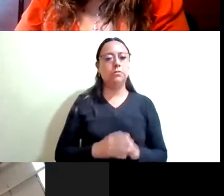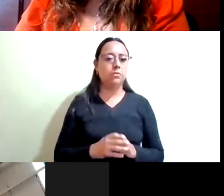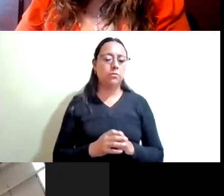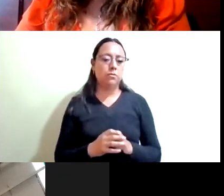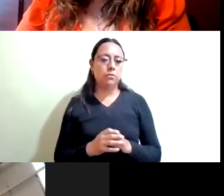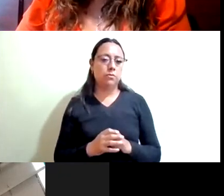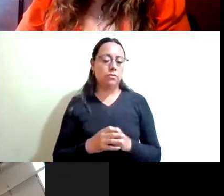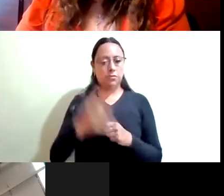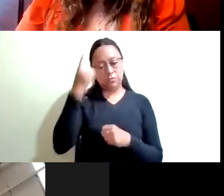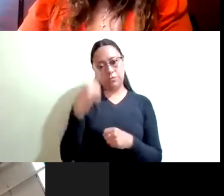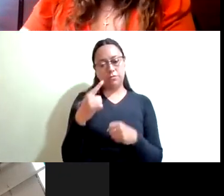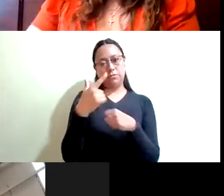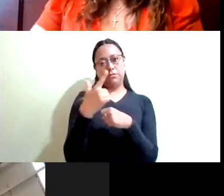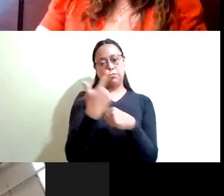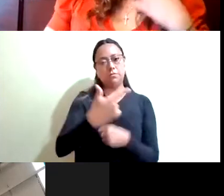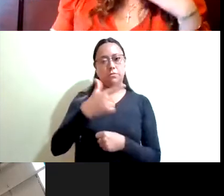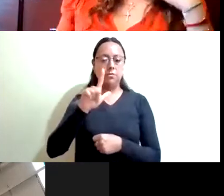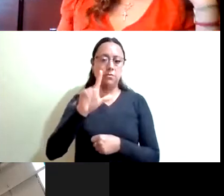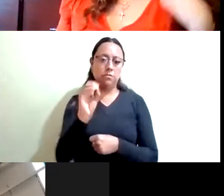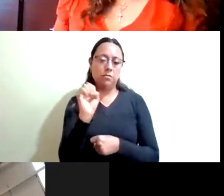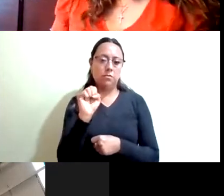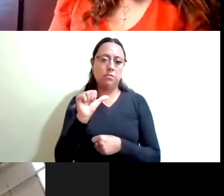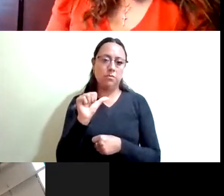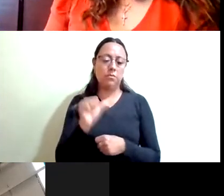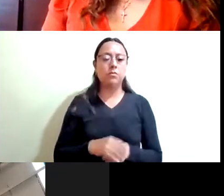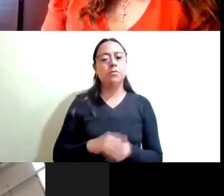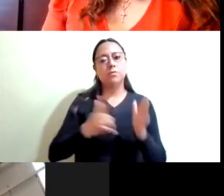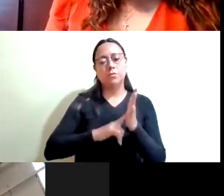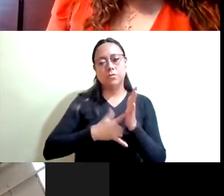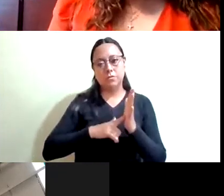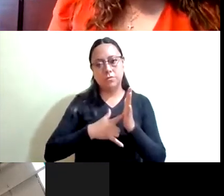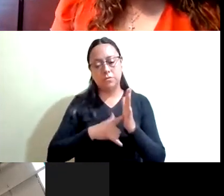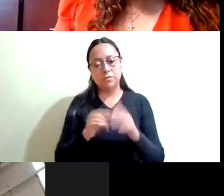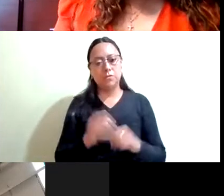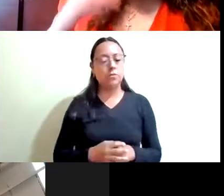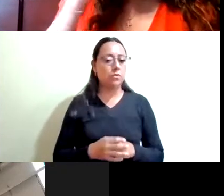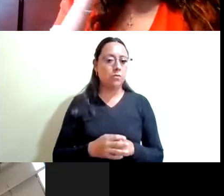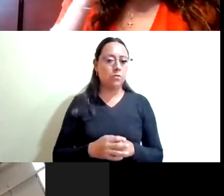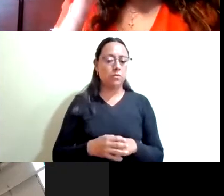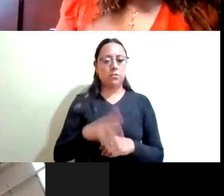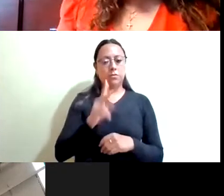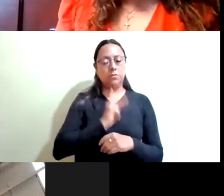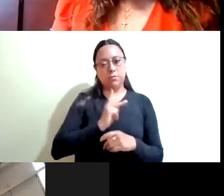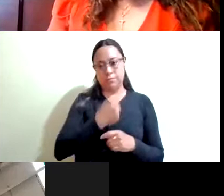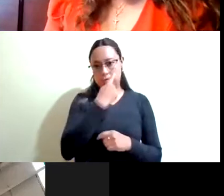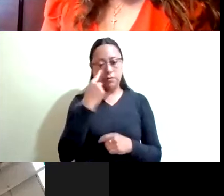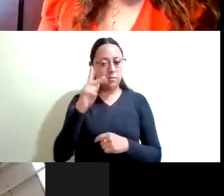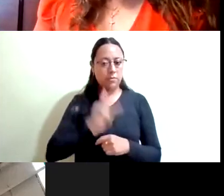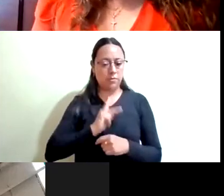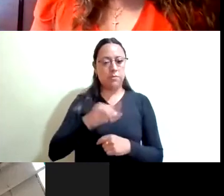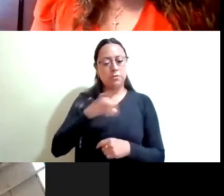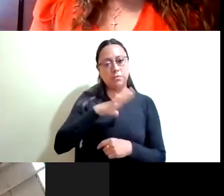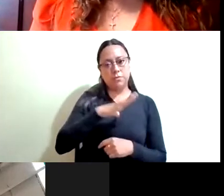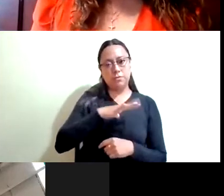espacio para la glosa de los funcionarios horarios que desde mi perspectiva pudiesen tener menos interés para las y los